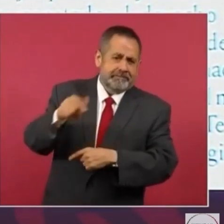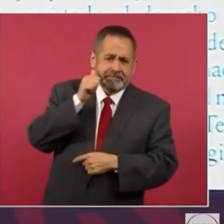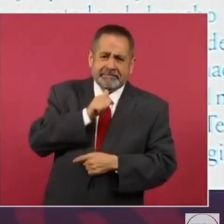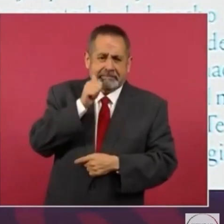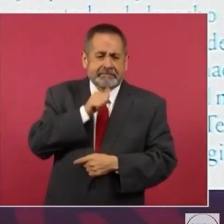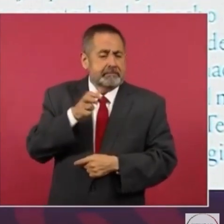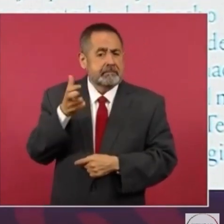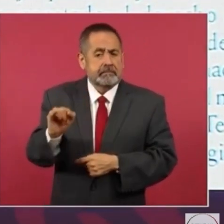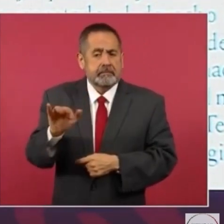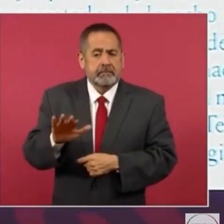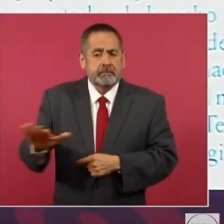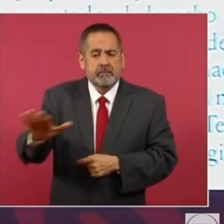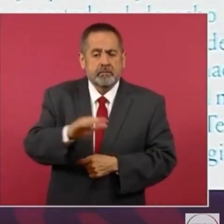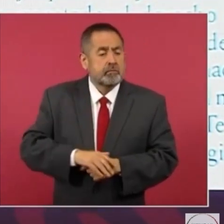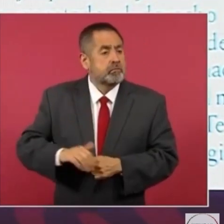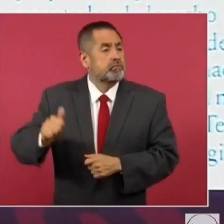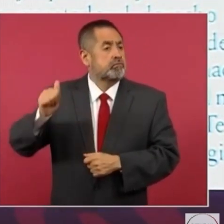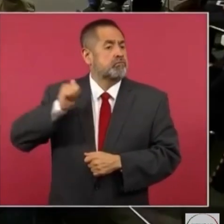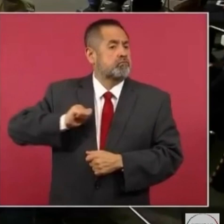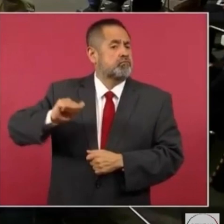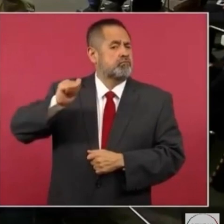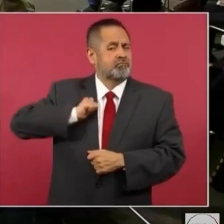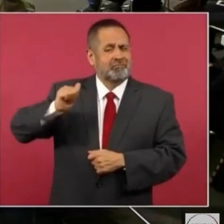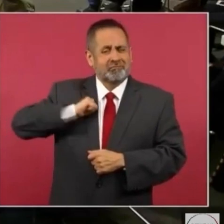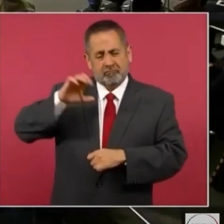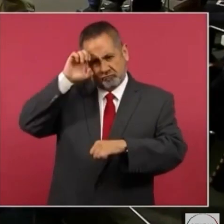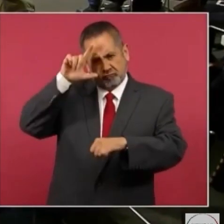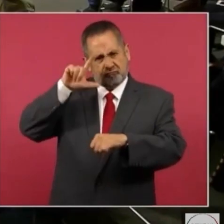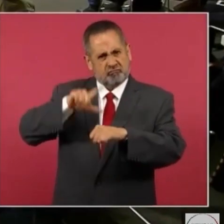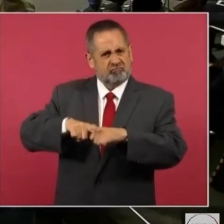de las grandes culturas